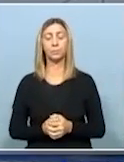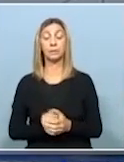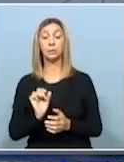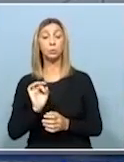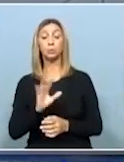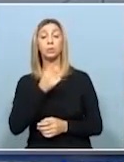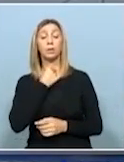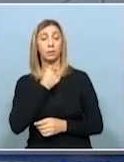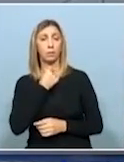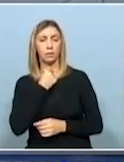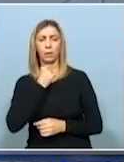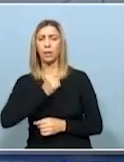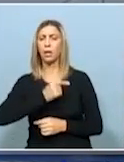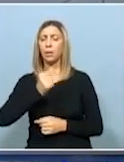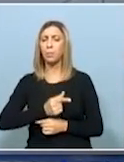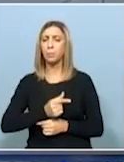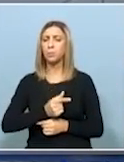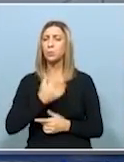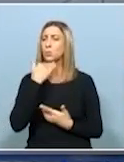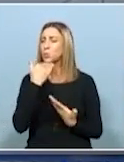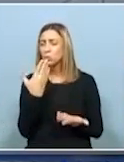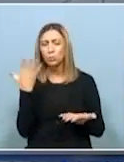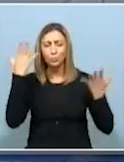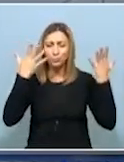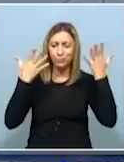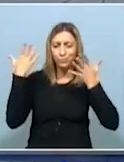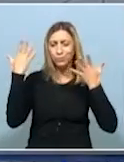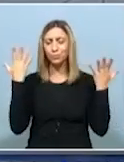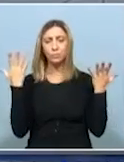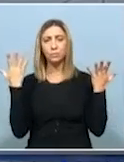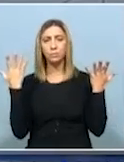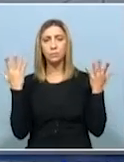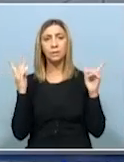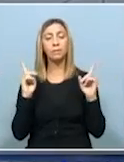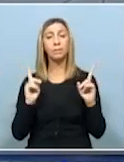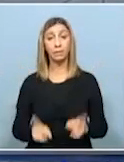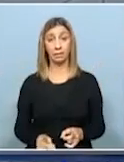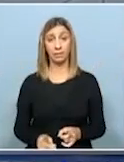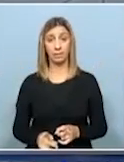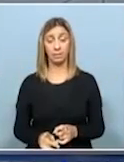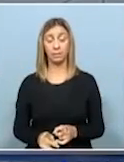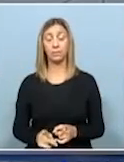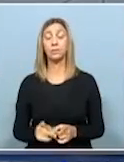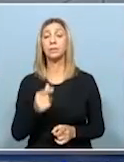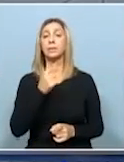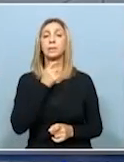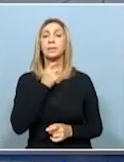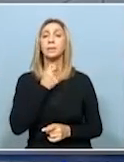solo afán de confundir a la opinión pública y también buscando menoscabar